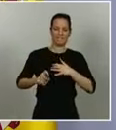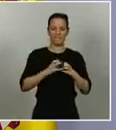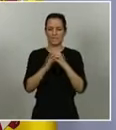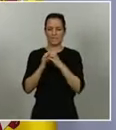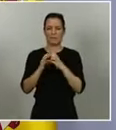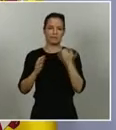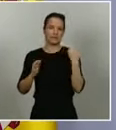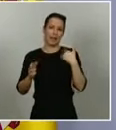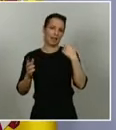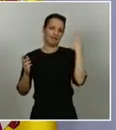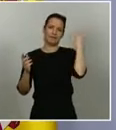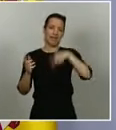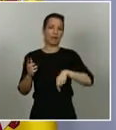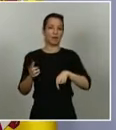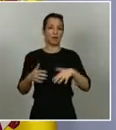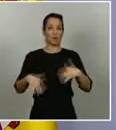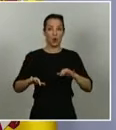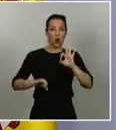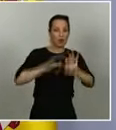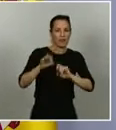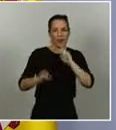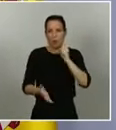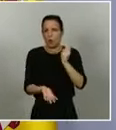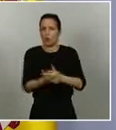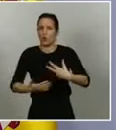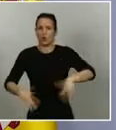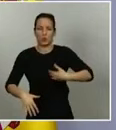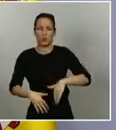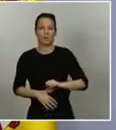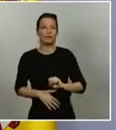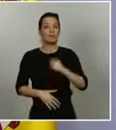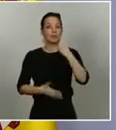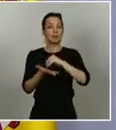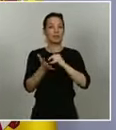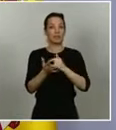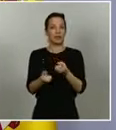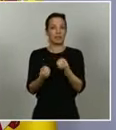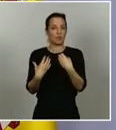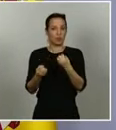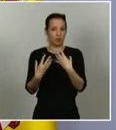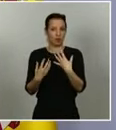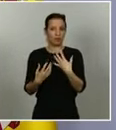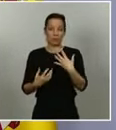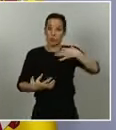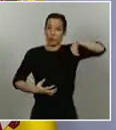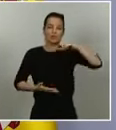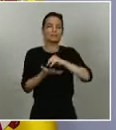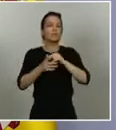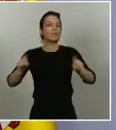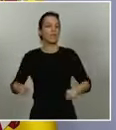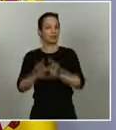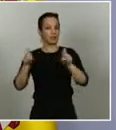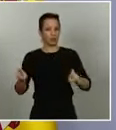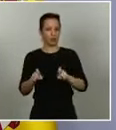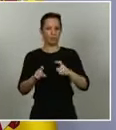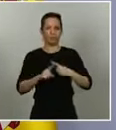retos logísticos. En primer lugar, disponer de este sistema de información único, un sistema informático compartido donde se volcaran